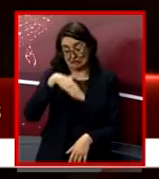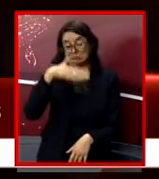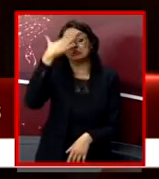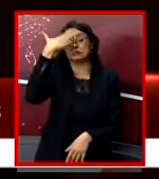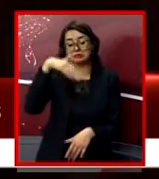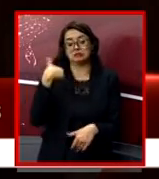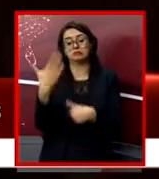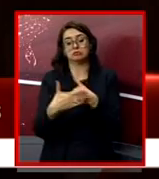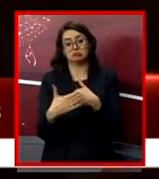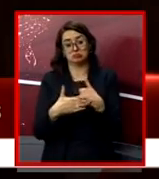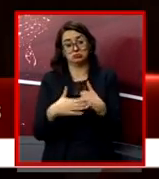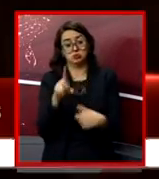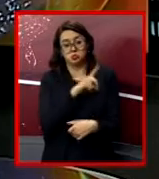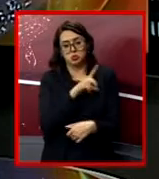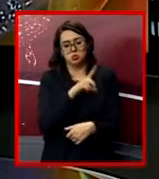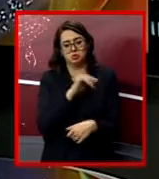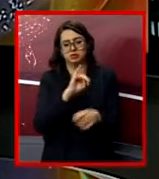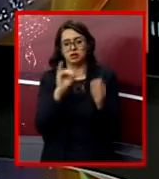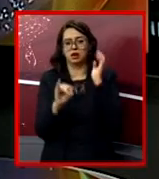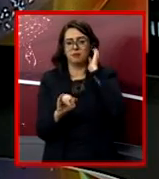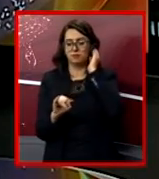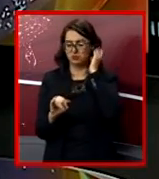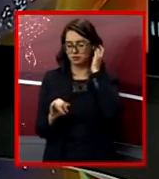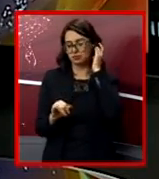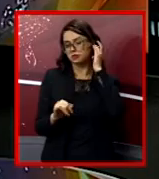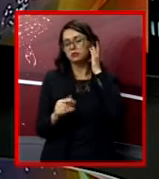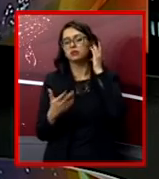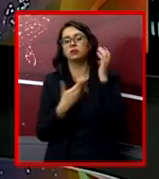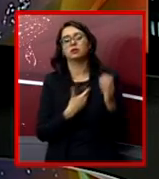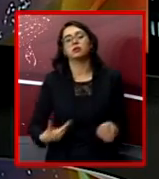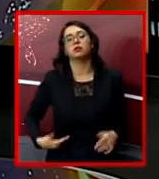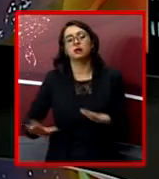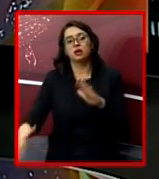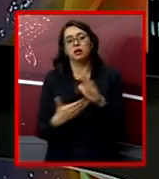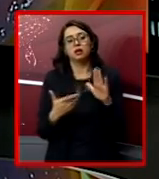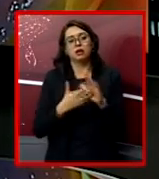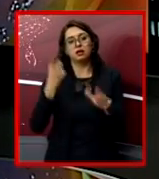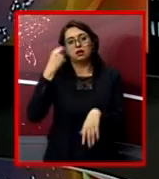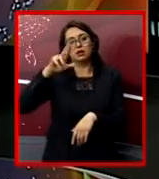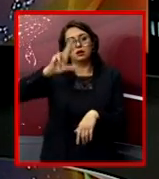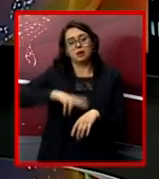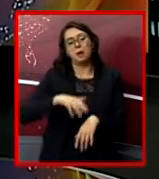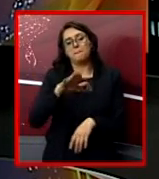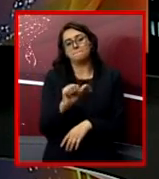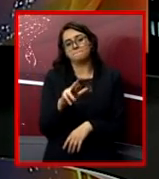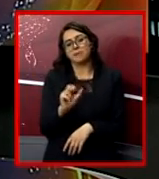nunca estarán solos. Bueno, el presidente de la mesa directiva, el diputado Jorge Carlos Ramírez Marín,